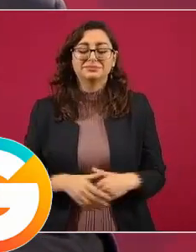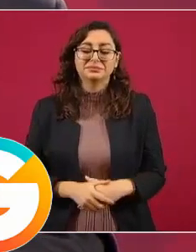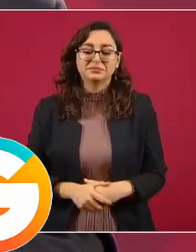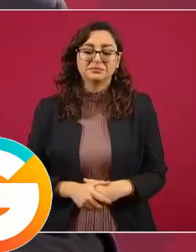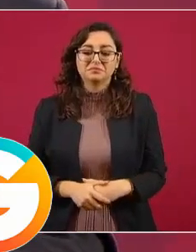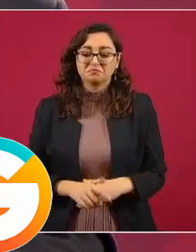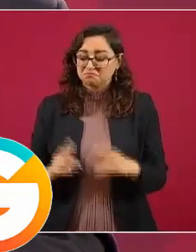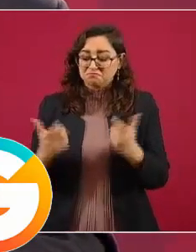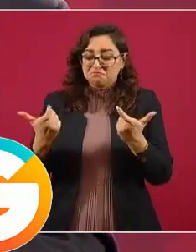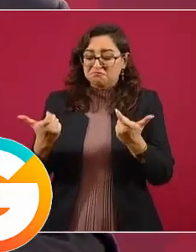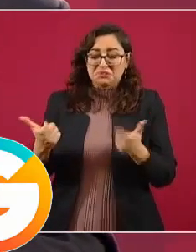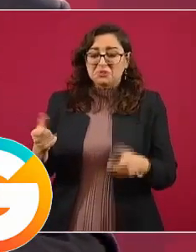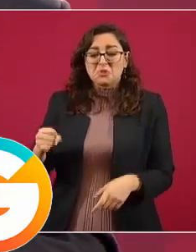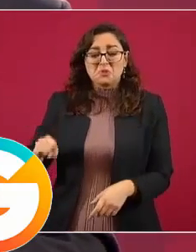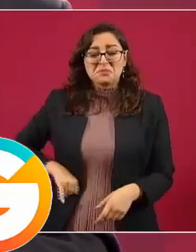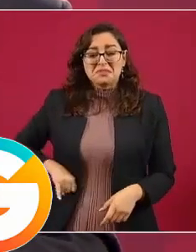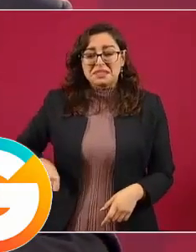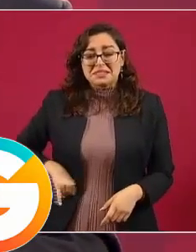Nunca me ha interesado el dinero.